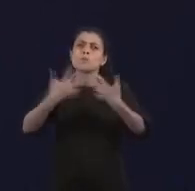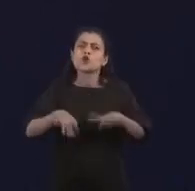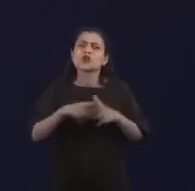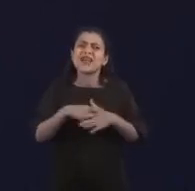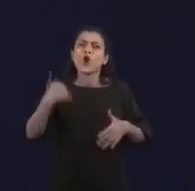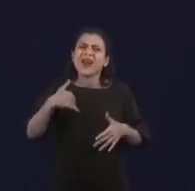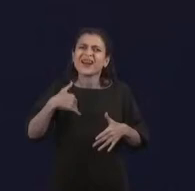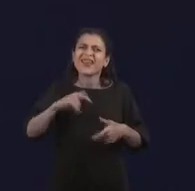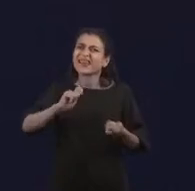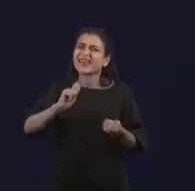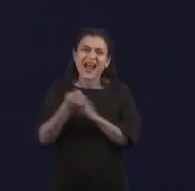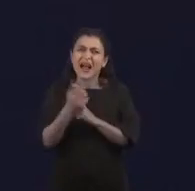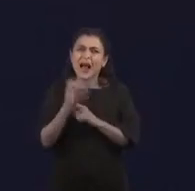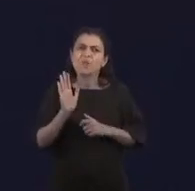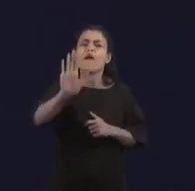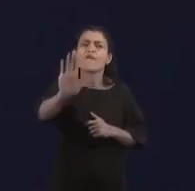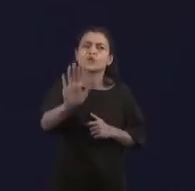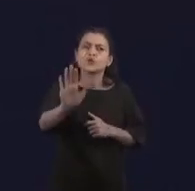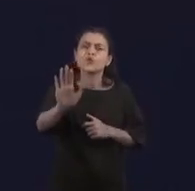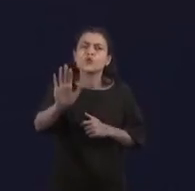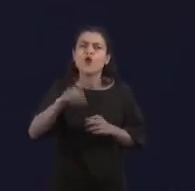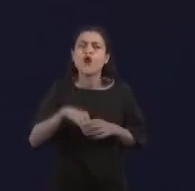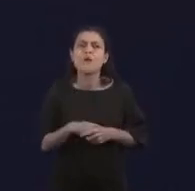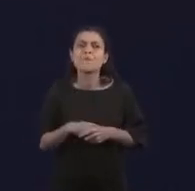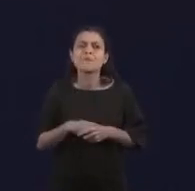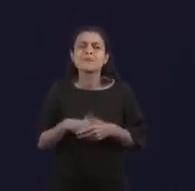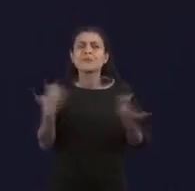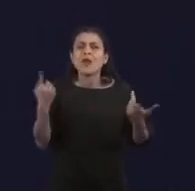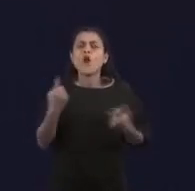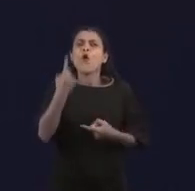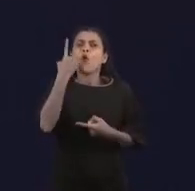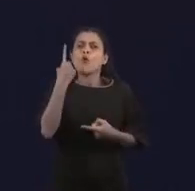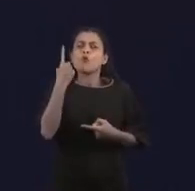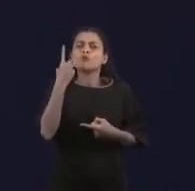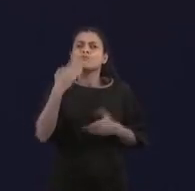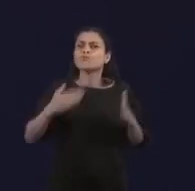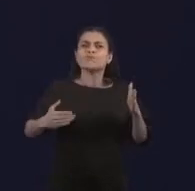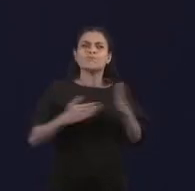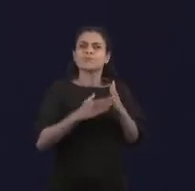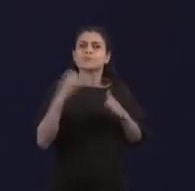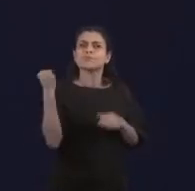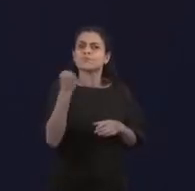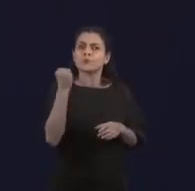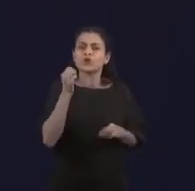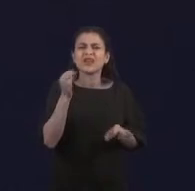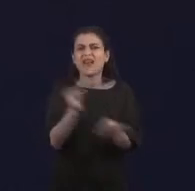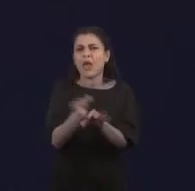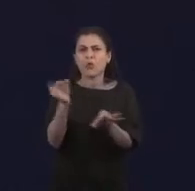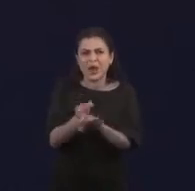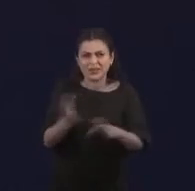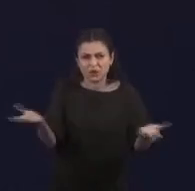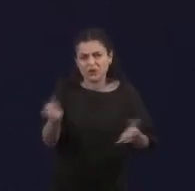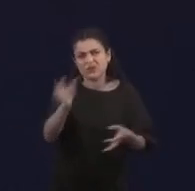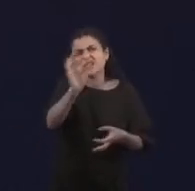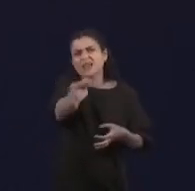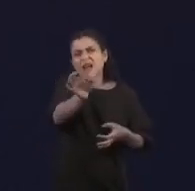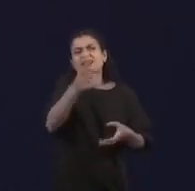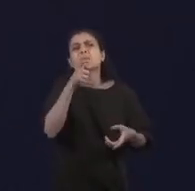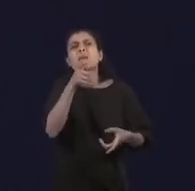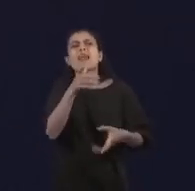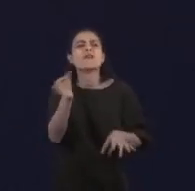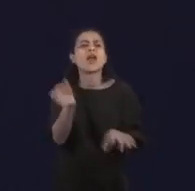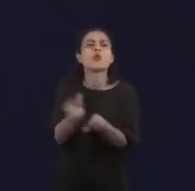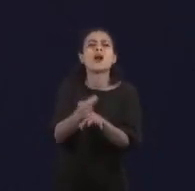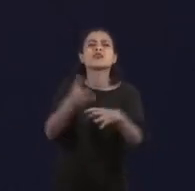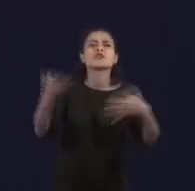algunos de los futuros colegas de ustedes, uno de los grandes pilares es la educación. La educación entendida no